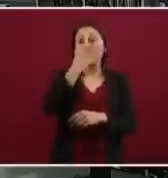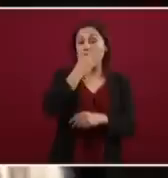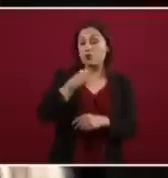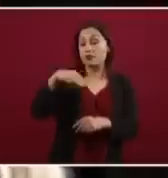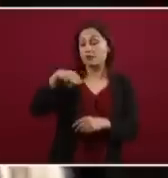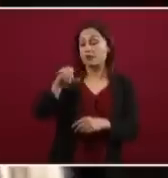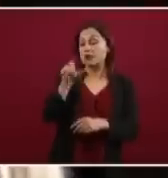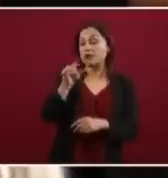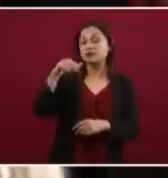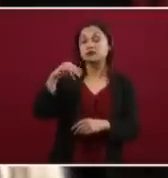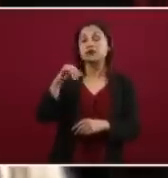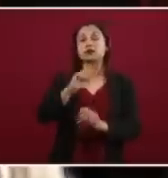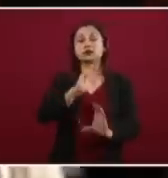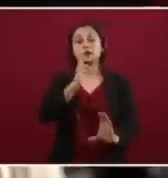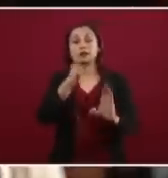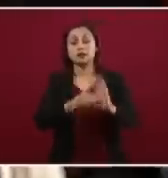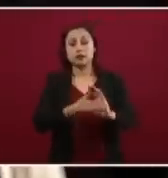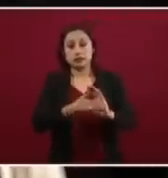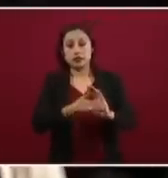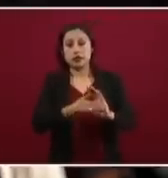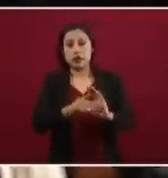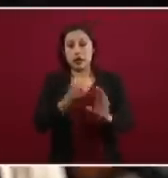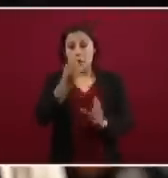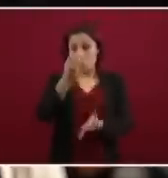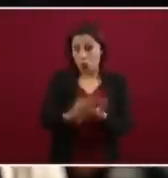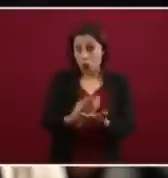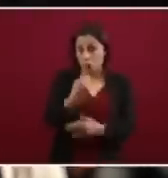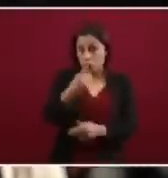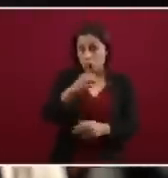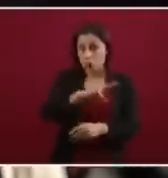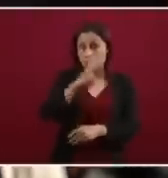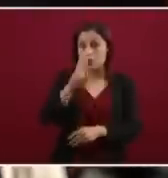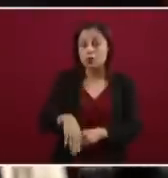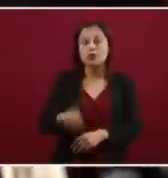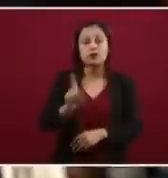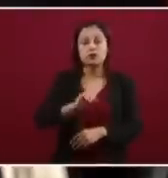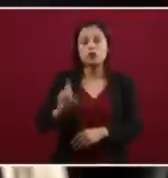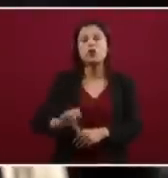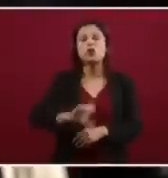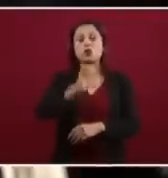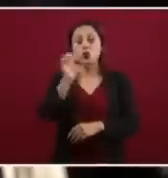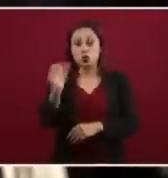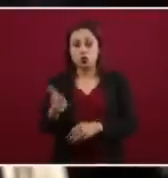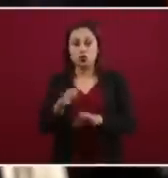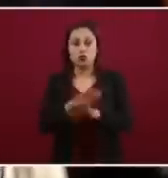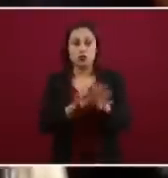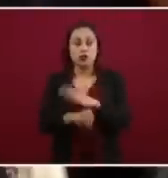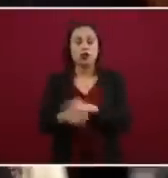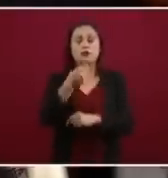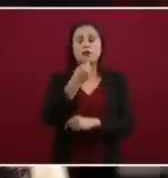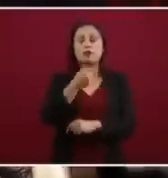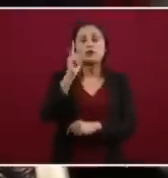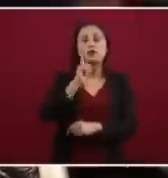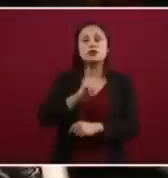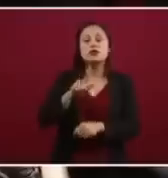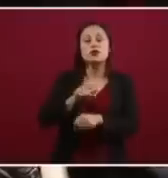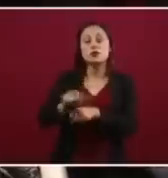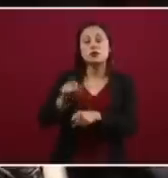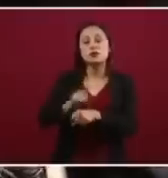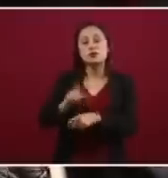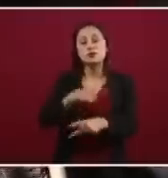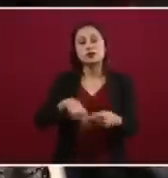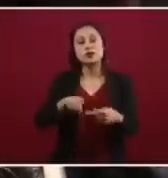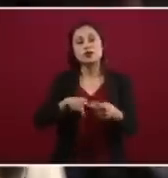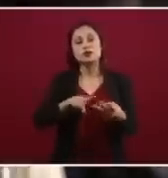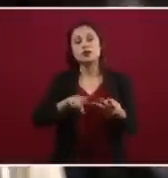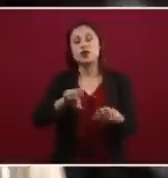que ha fallecido en inmediaciones bajo custodia de migración. Tenemos otros dos casos, una niña guatemalteca y un salvadoreño en Nuevo